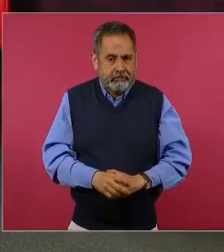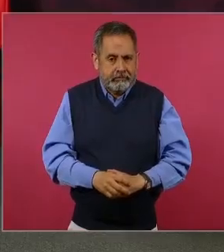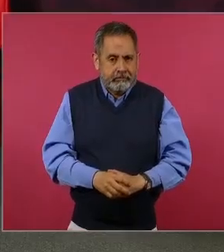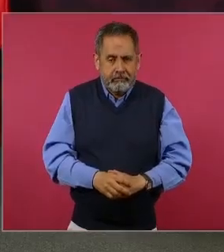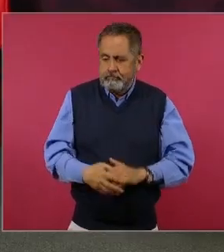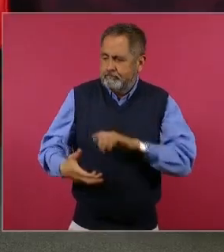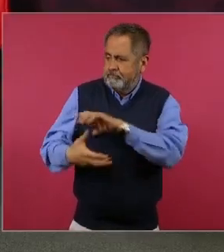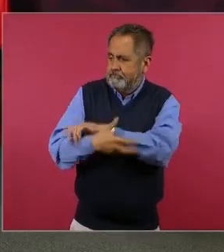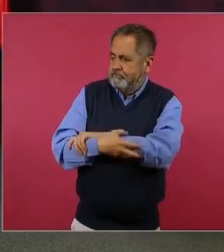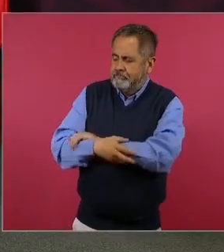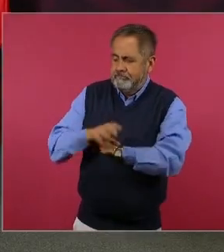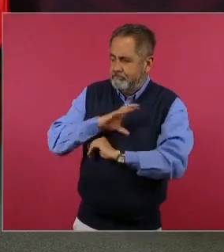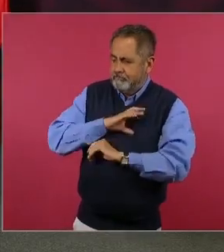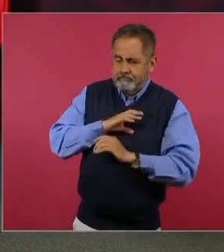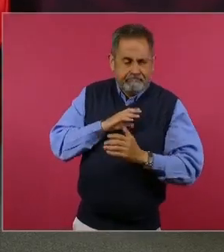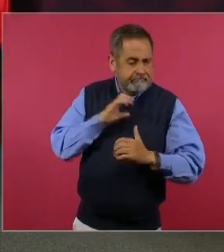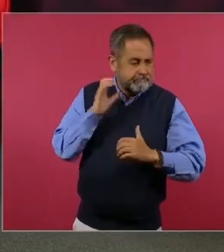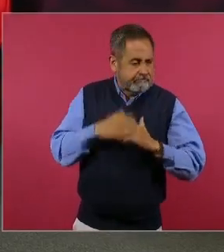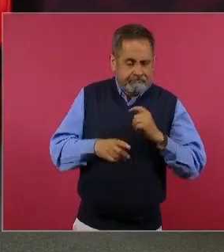fraterna,